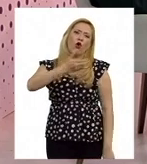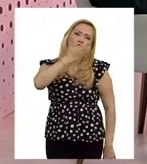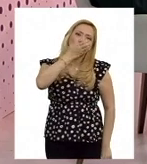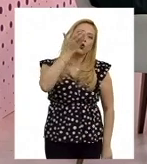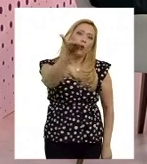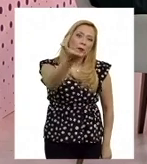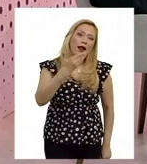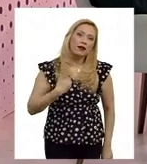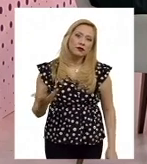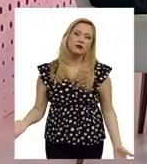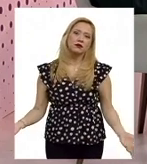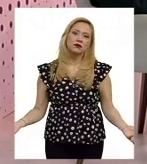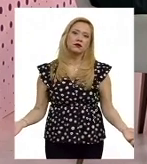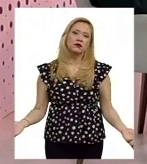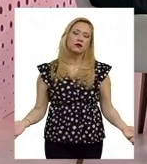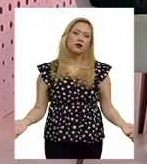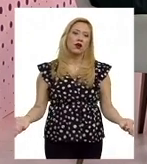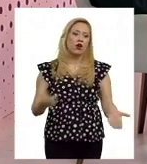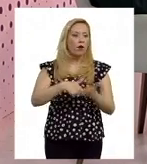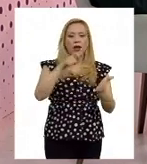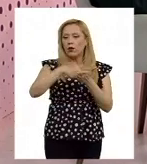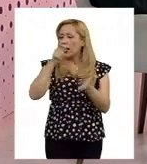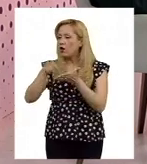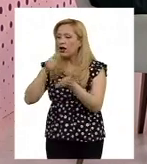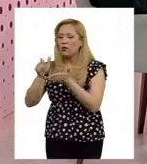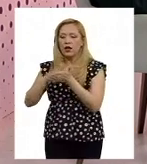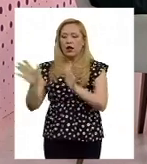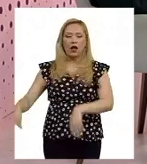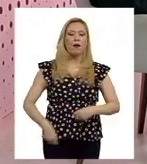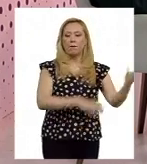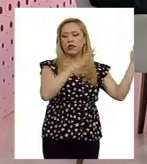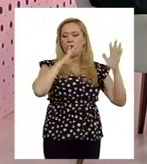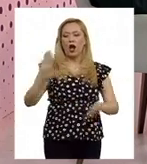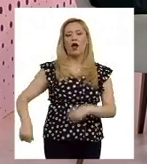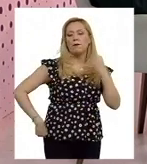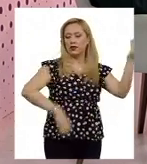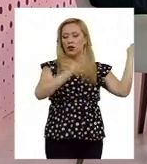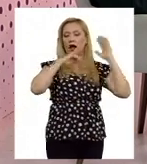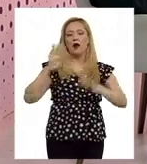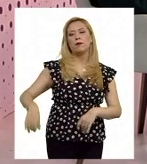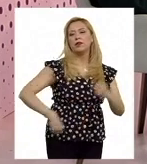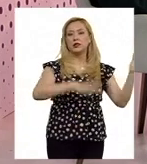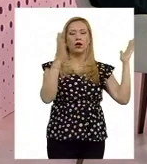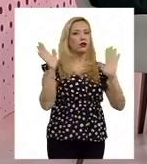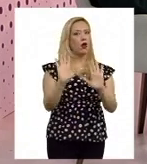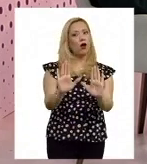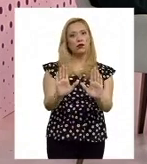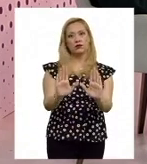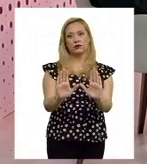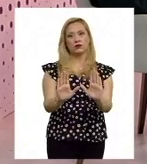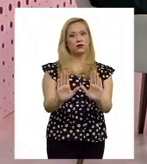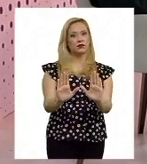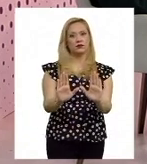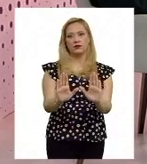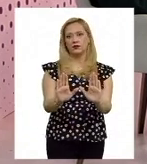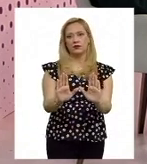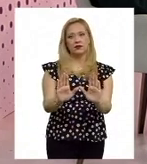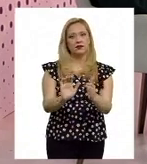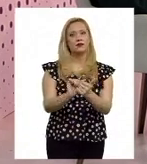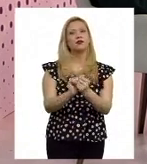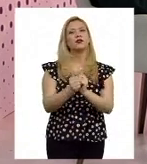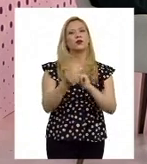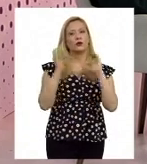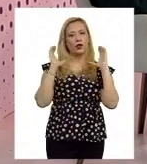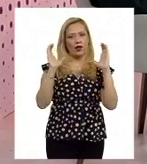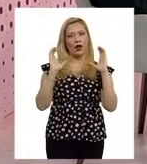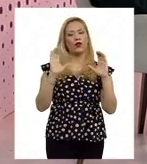de consumismo, sin límites. Hay cosas muy simples que las podemos hacer, tú mencionaste. Y hay un montón de cosas, yo no soy experto en esto, pero trato